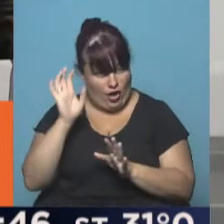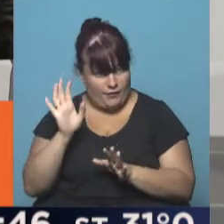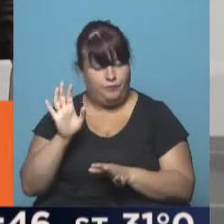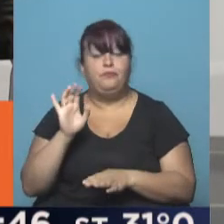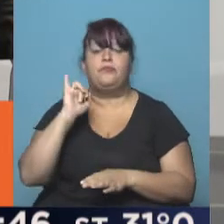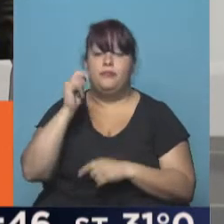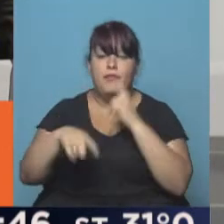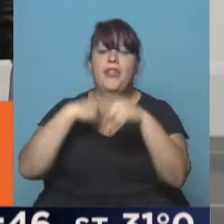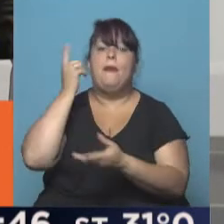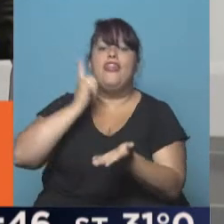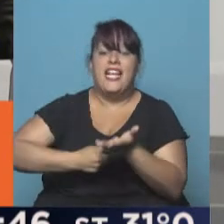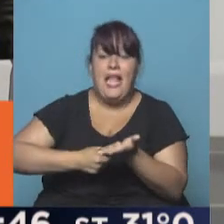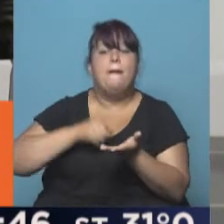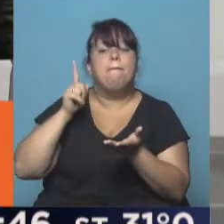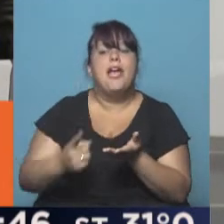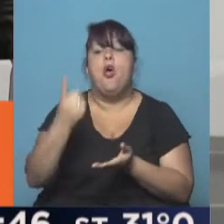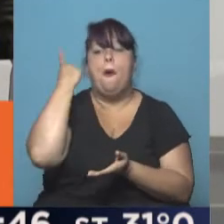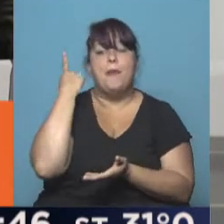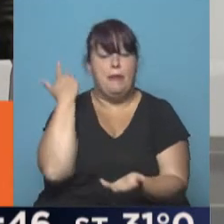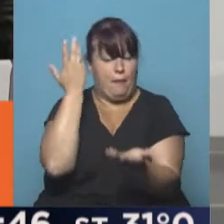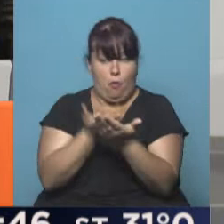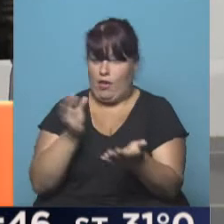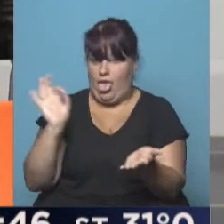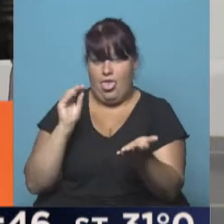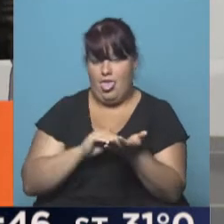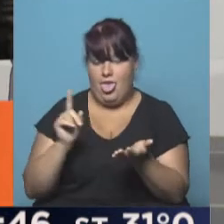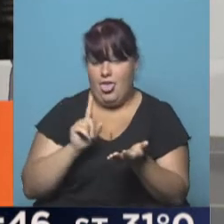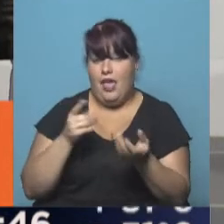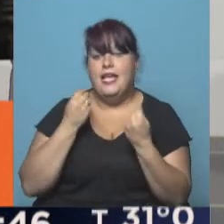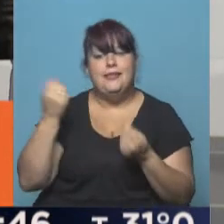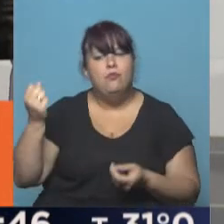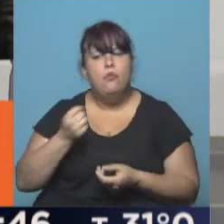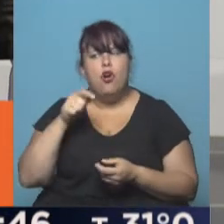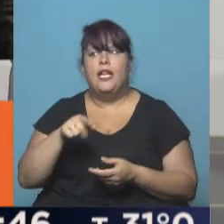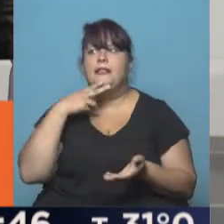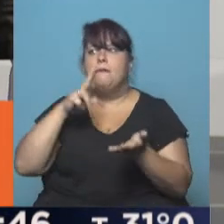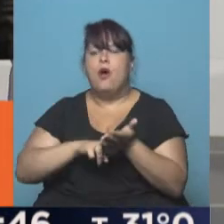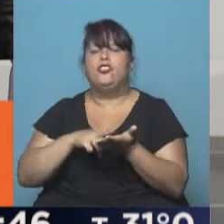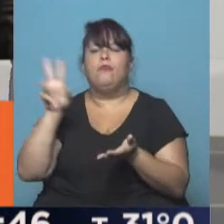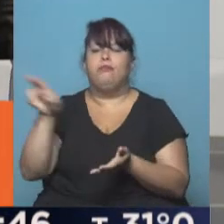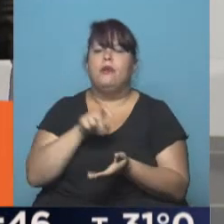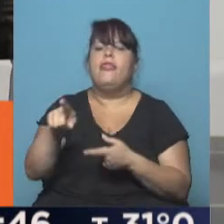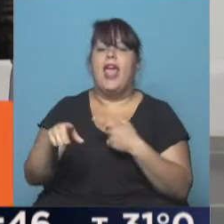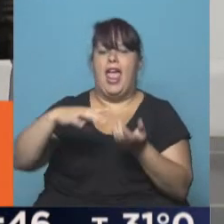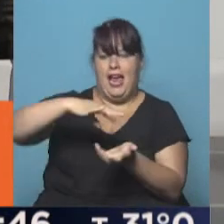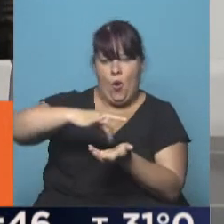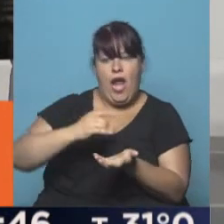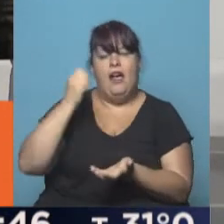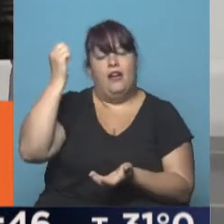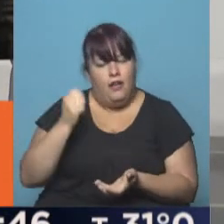estuvo después en el dictamen, pero no en la primera versión, que es esencialmente el impuesto al juego, que